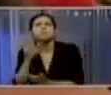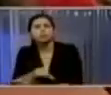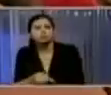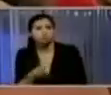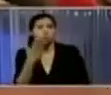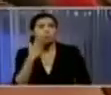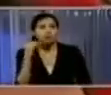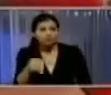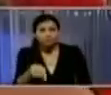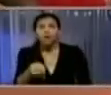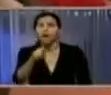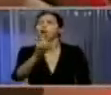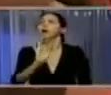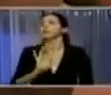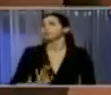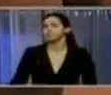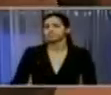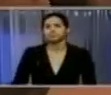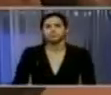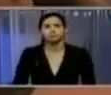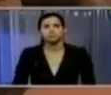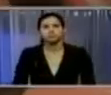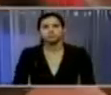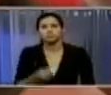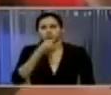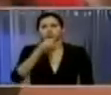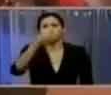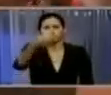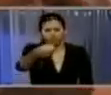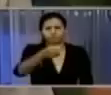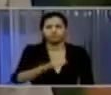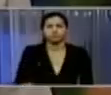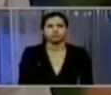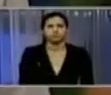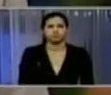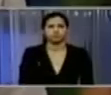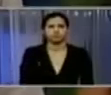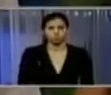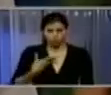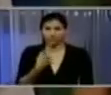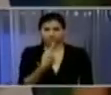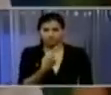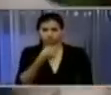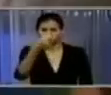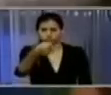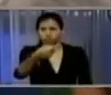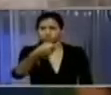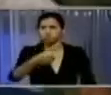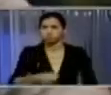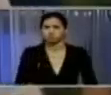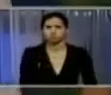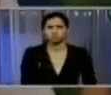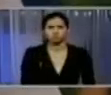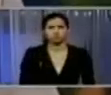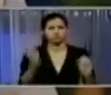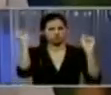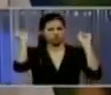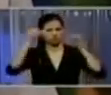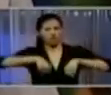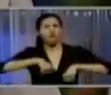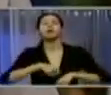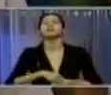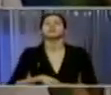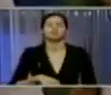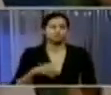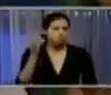Mira, fíjense ustedes aquí, ponle un micrófono. ¿Te atreves a decirlo? Yo sí, Carrizo, un aplauso a esta